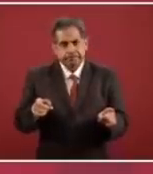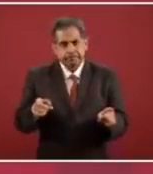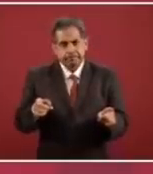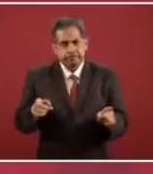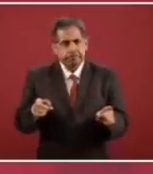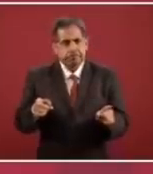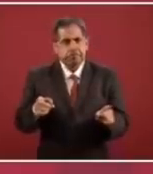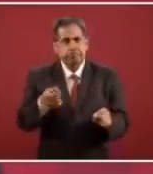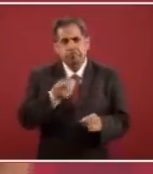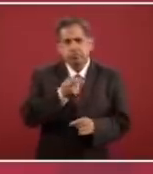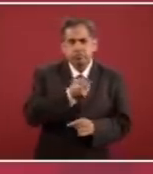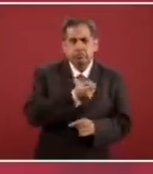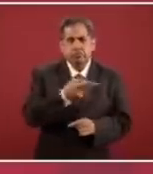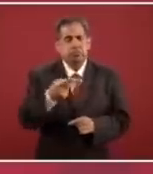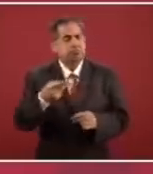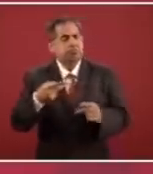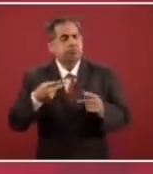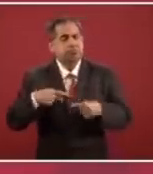personas